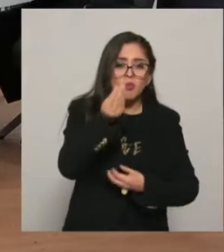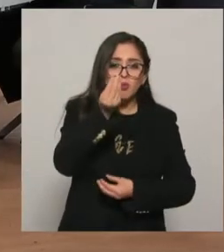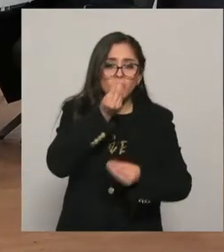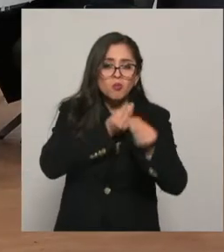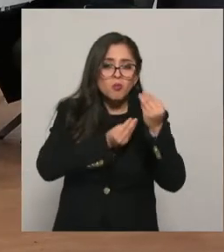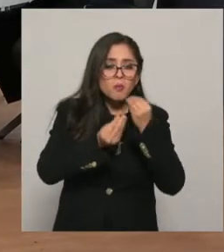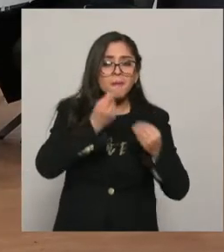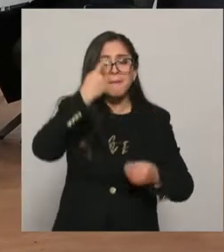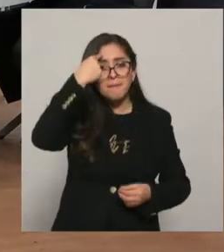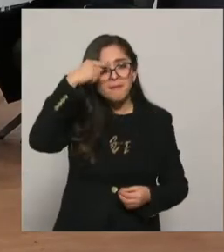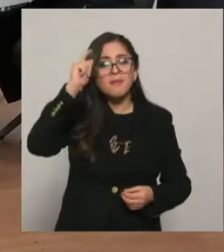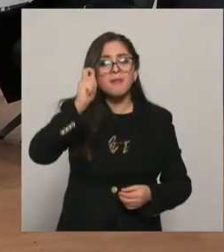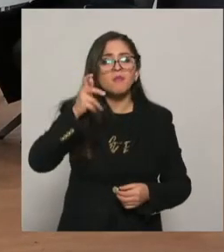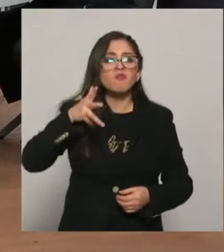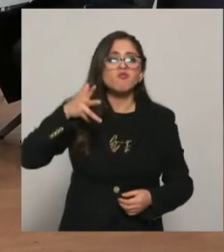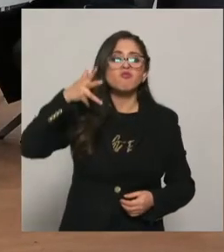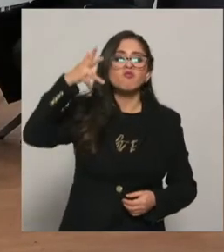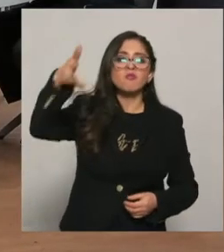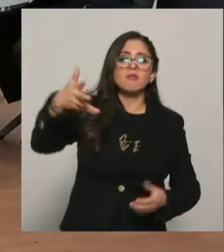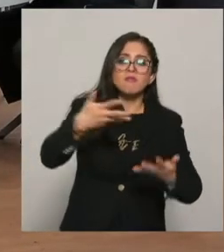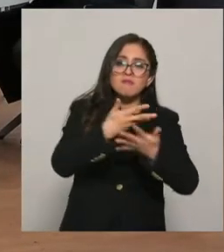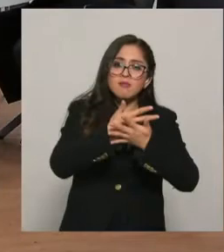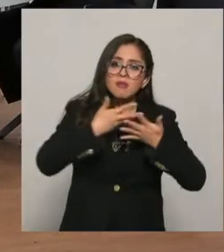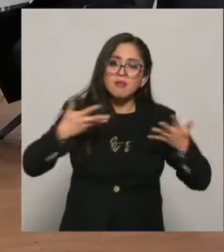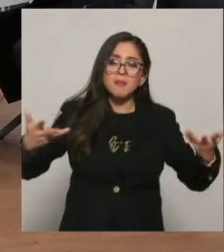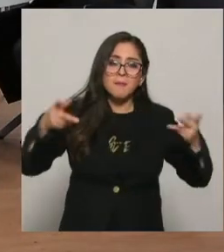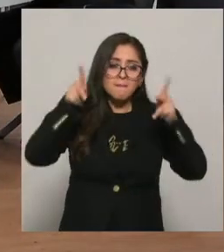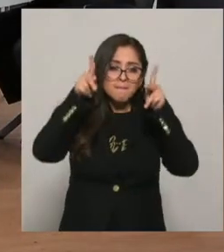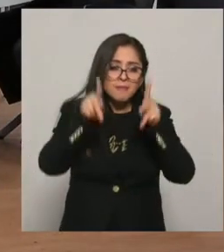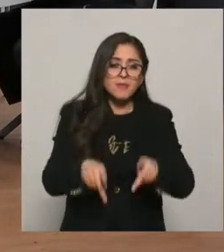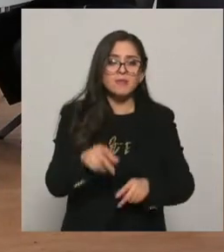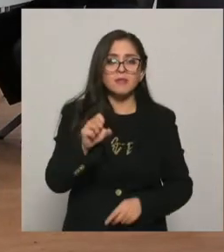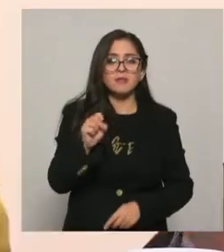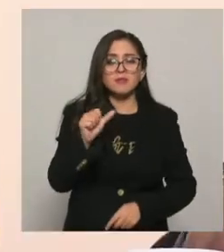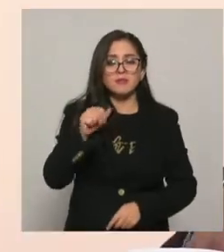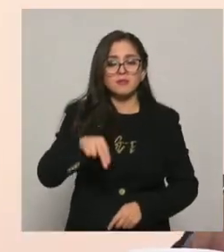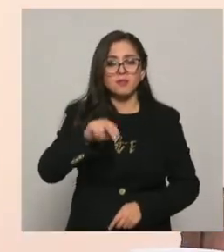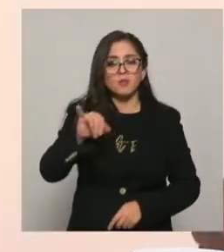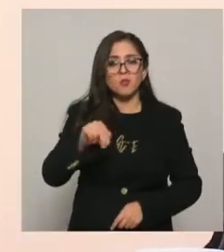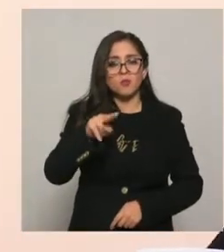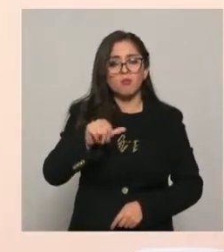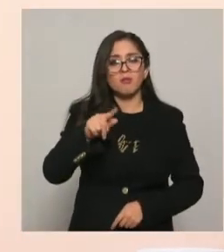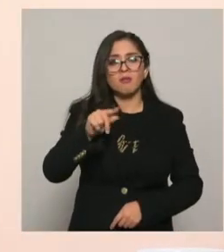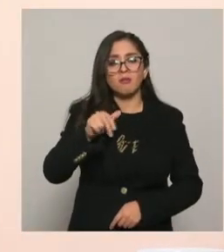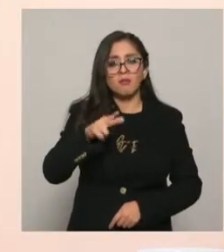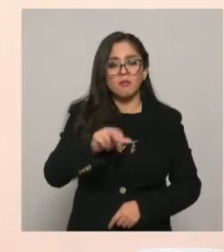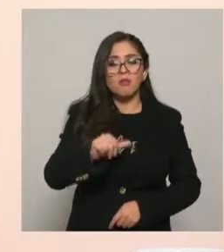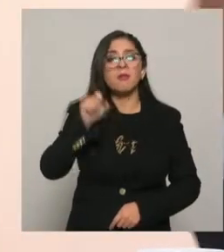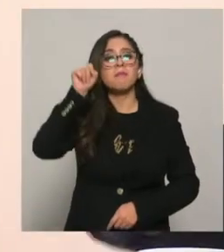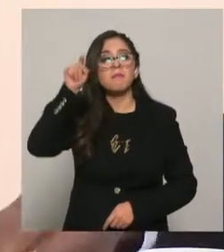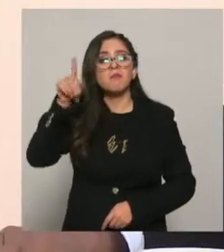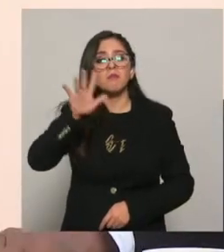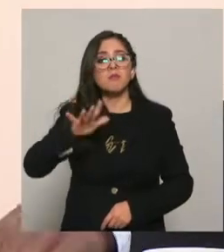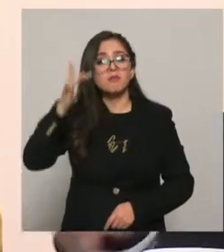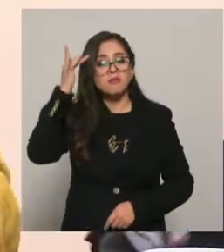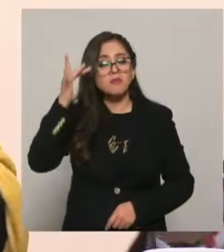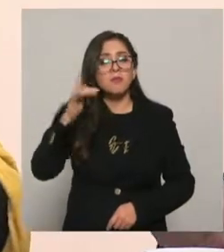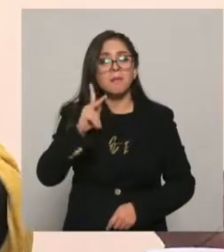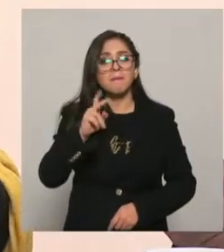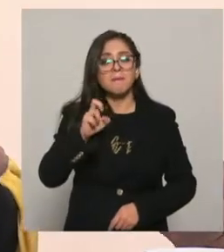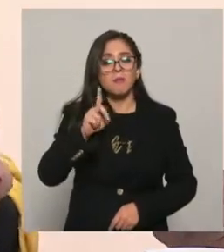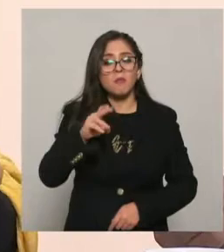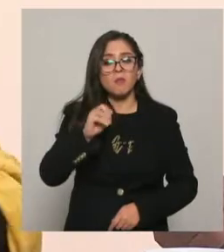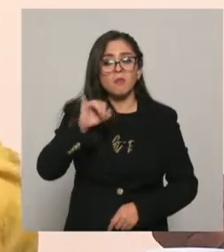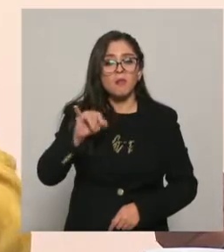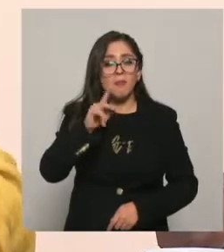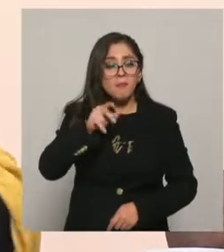una ofrenda monumental en el panteón de San Juan Tlihuaca. San Pedro Jalpa hace lo mismo. Y van ya